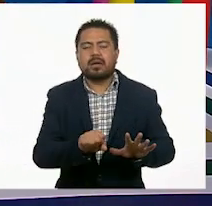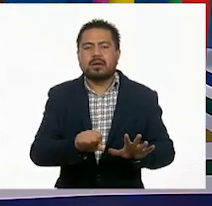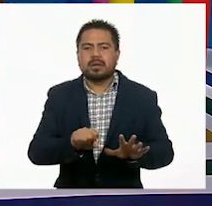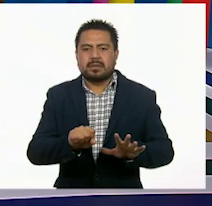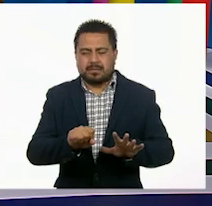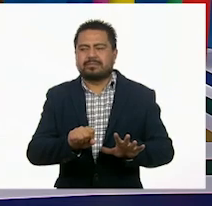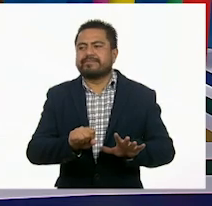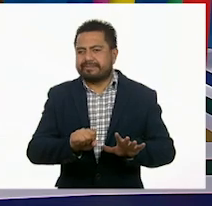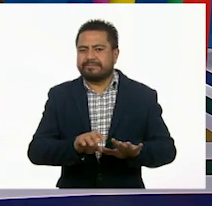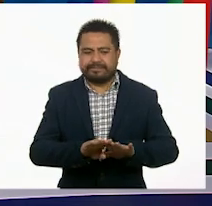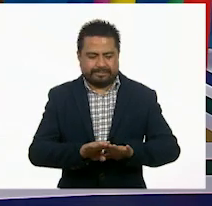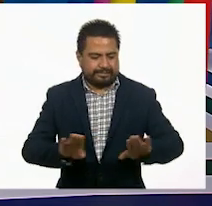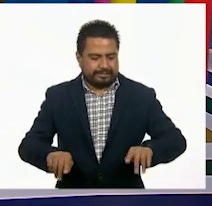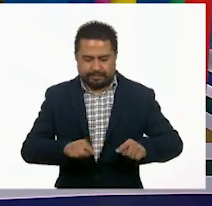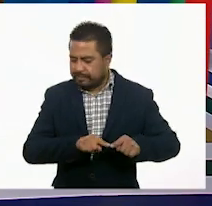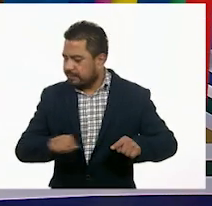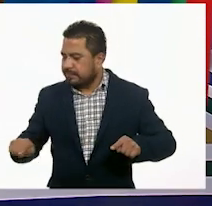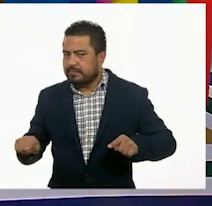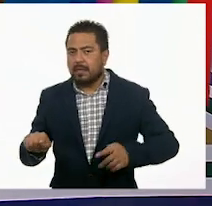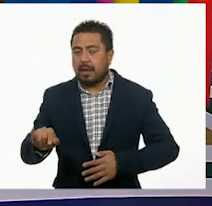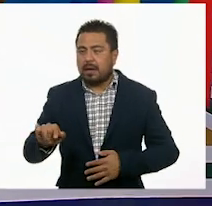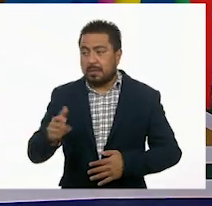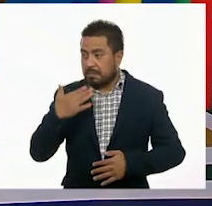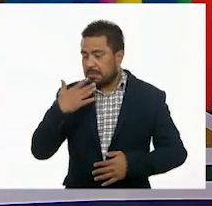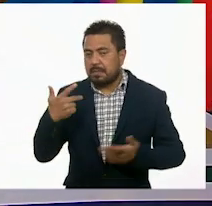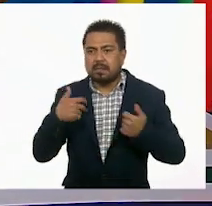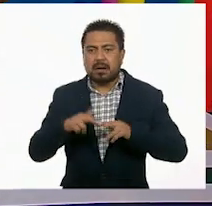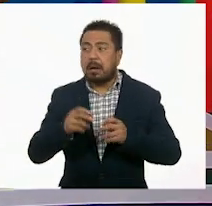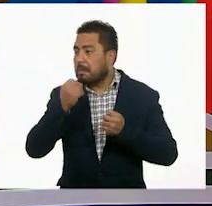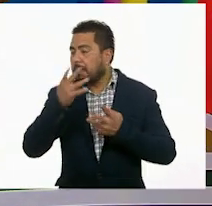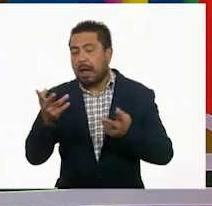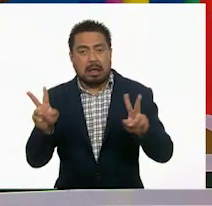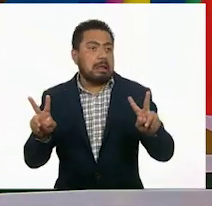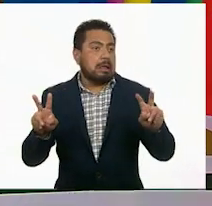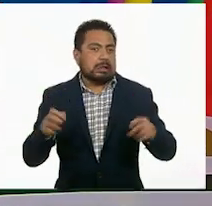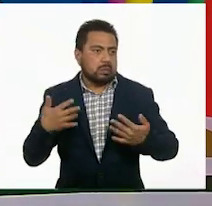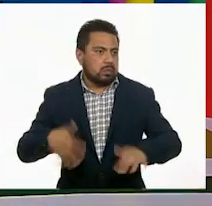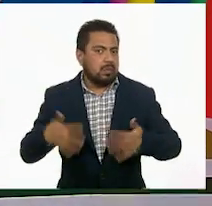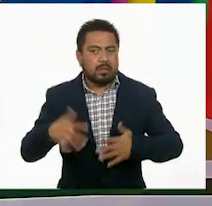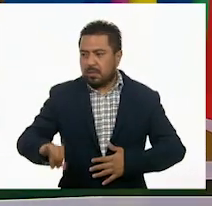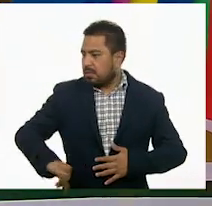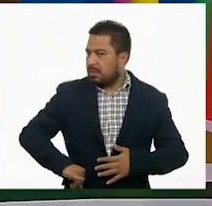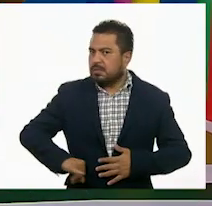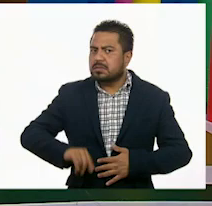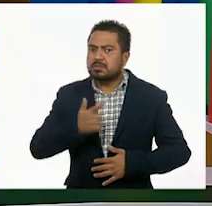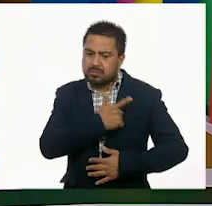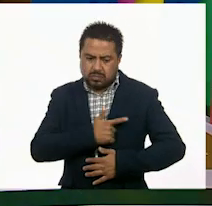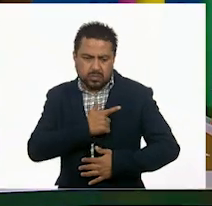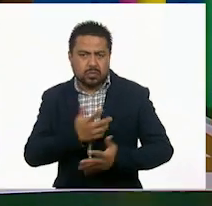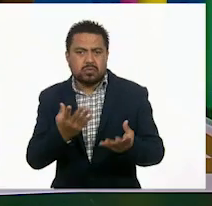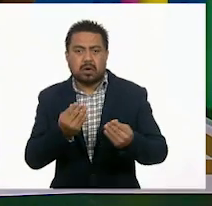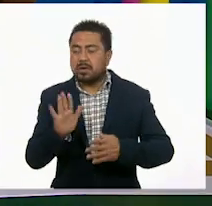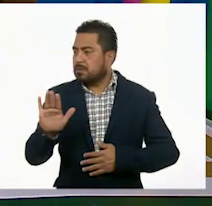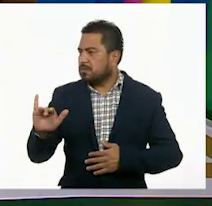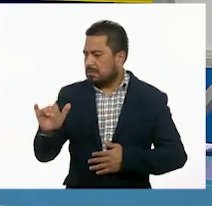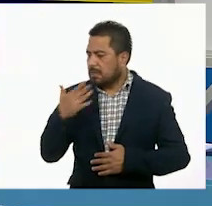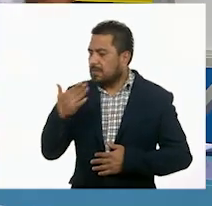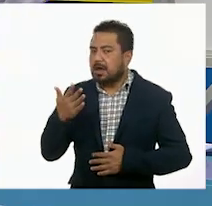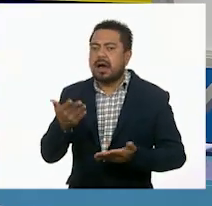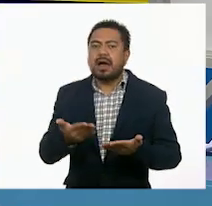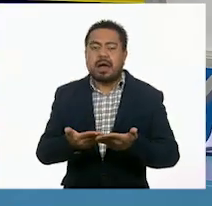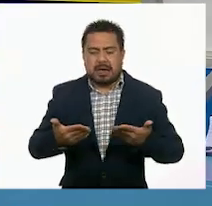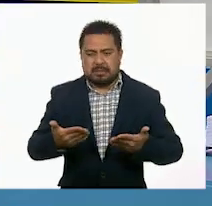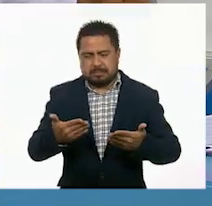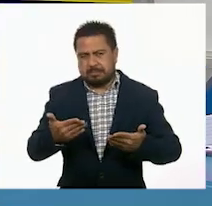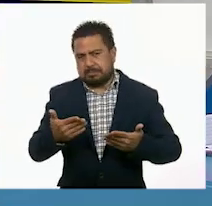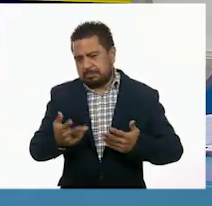hacer algunas mediciones. Muy bien, maestro. Está padre el tema, ¿no? Muy interesante, me está gustando mucho. Bien, vámonos. ¿Qué te